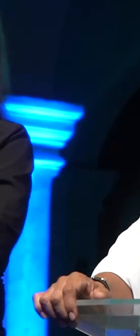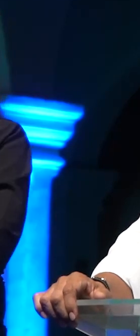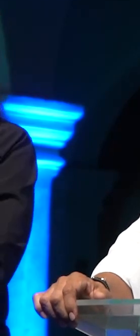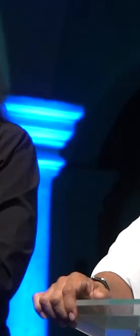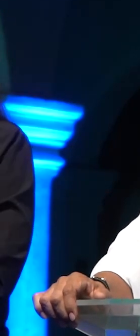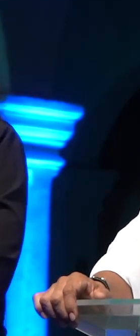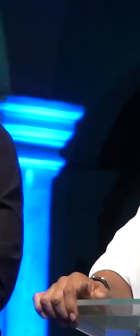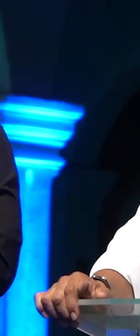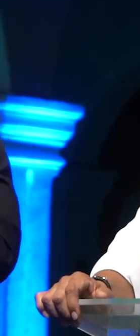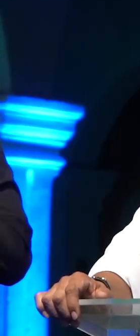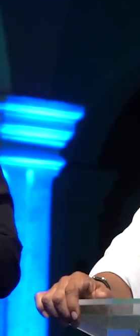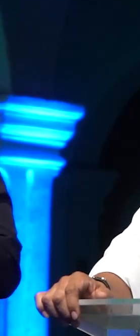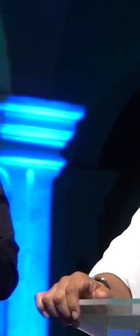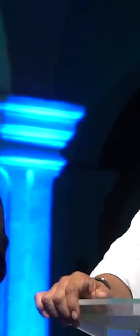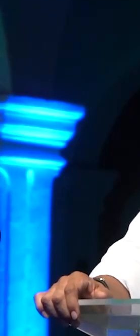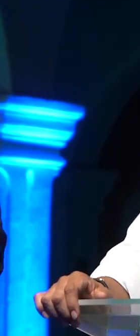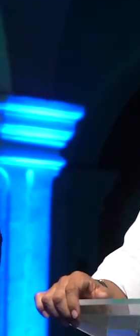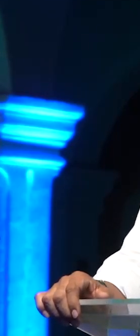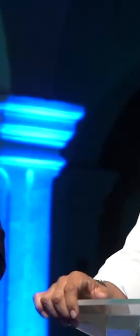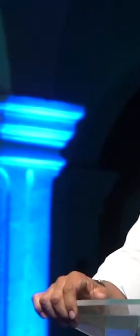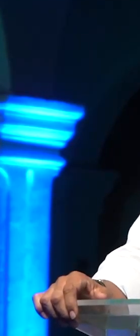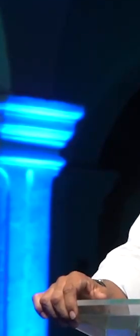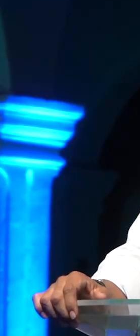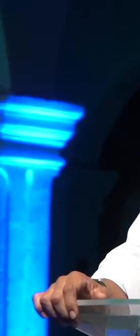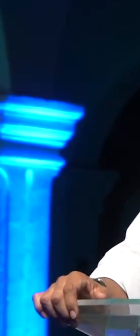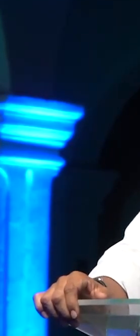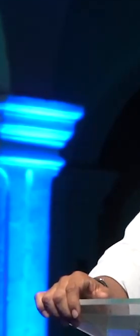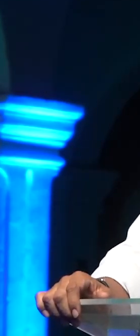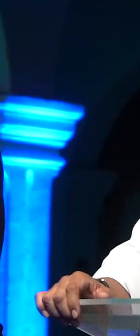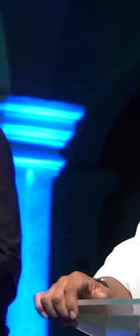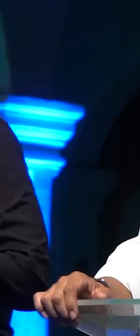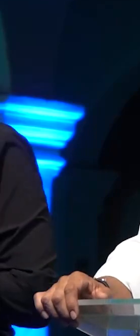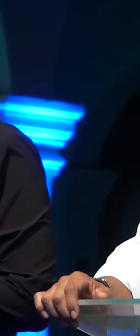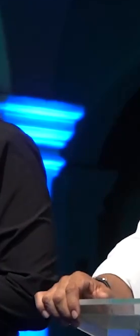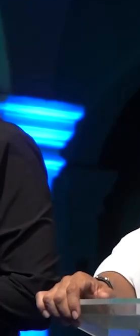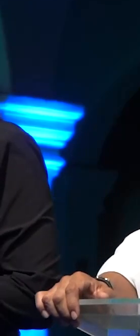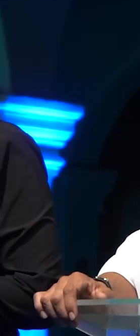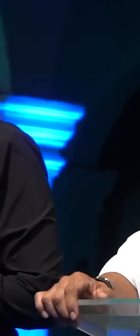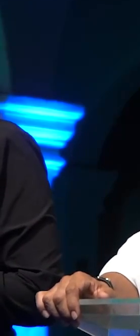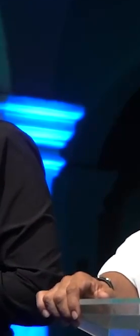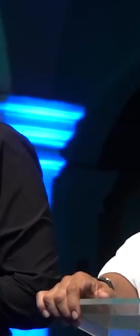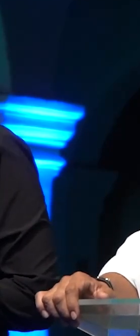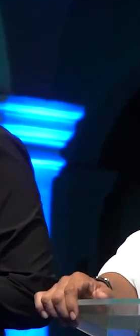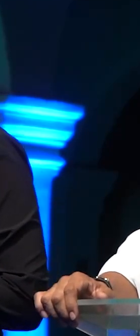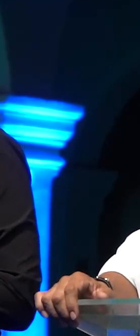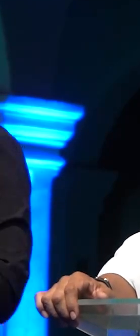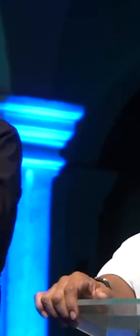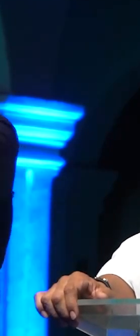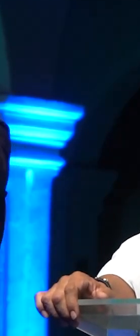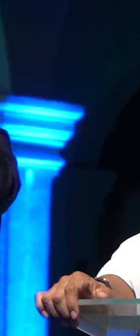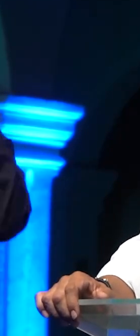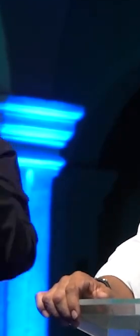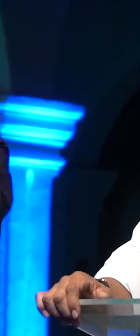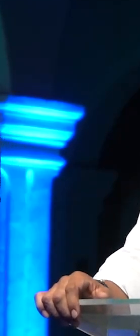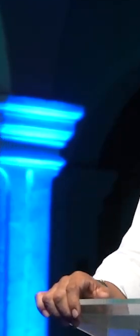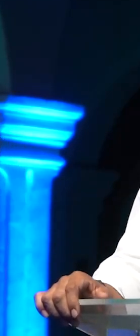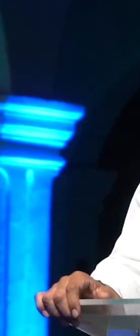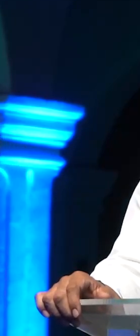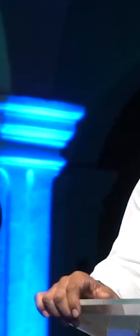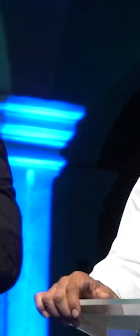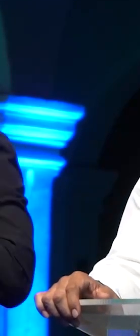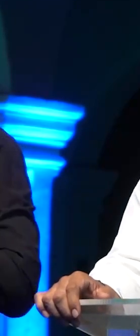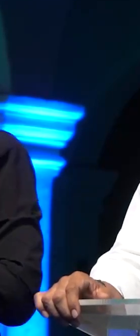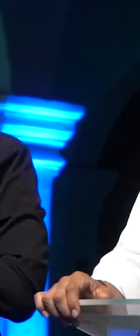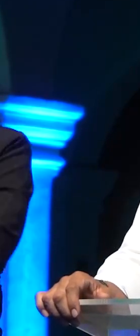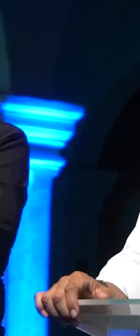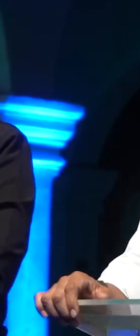académico. El turismo académico es un turismo de alto nivel, es un turismo que viene a buenos hoteles, que viene a consumir, que no viene a depredar. No podemos ser